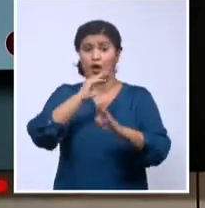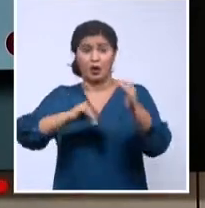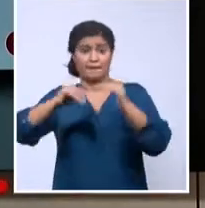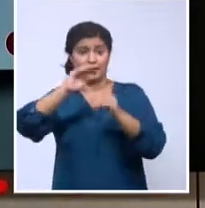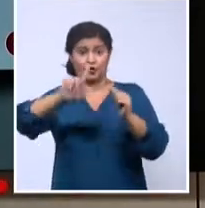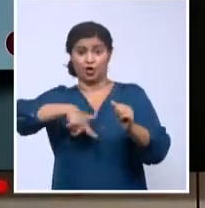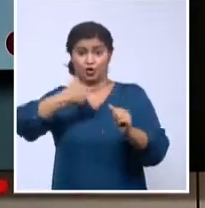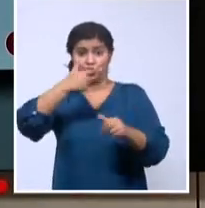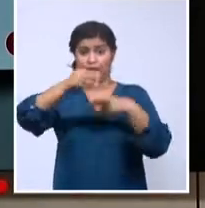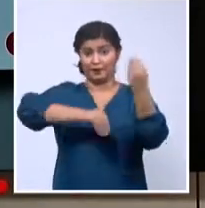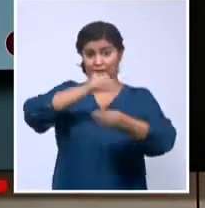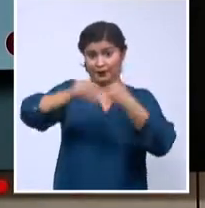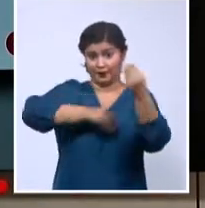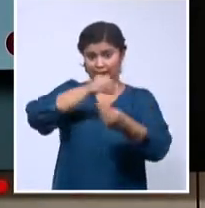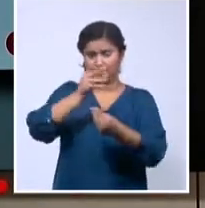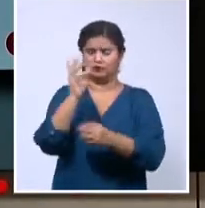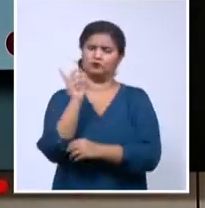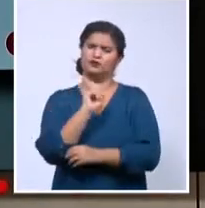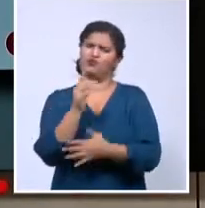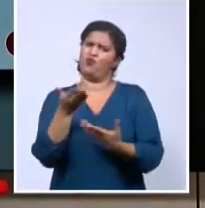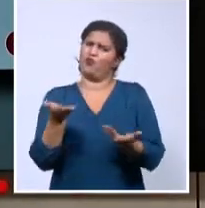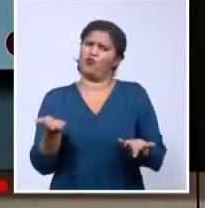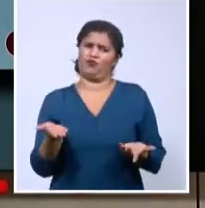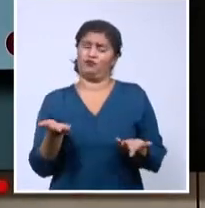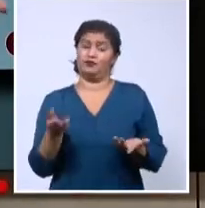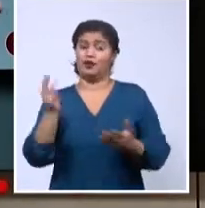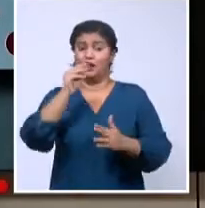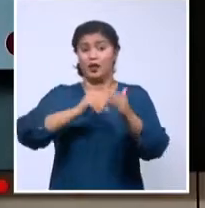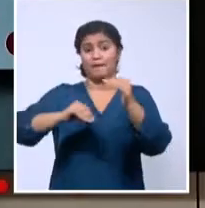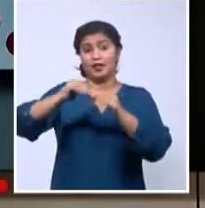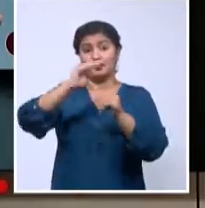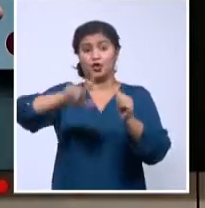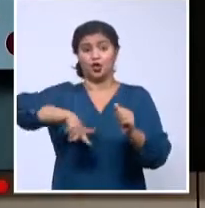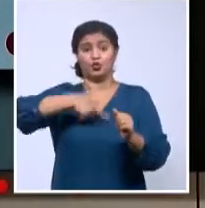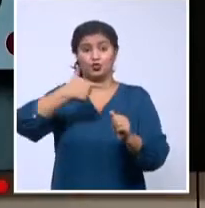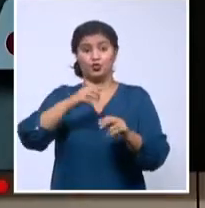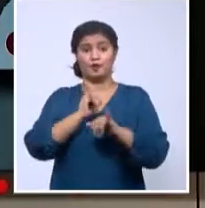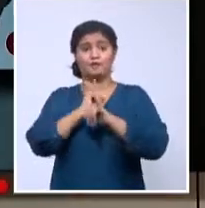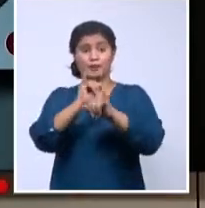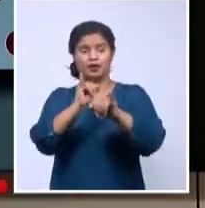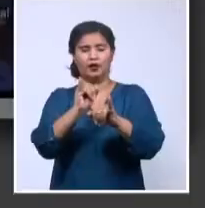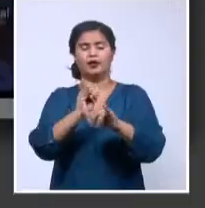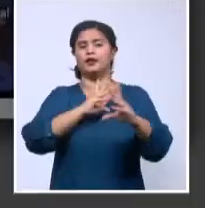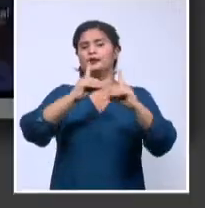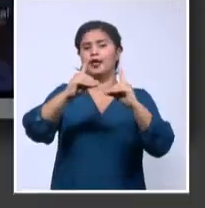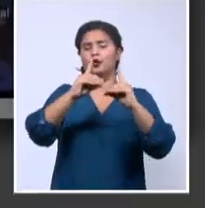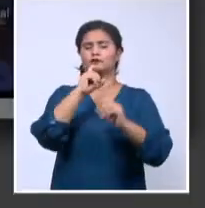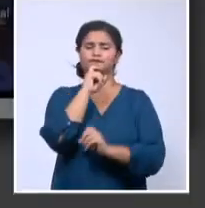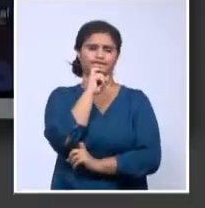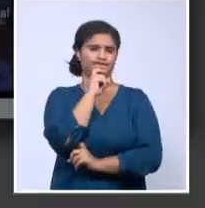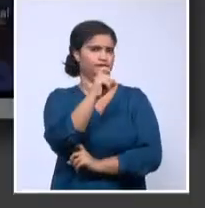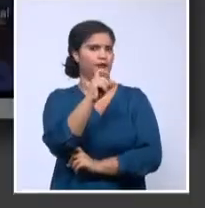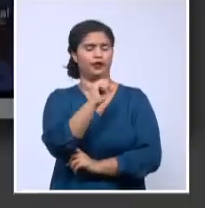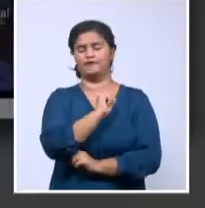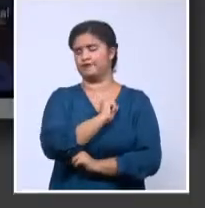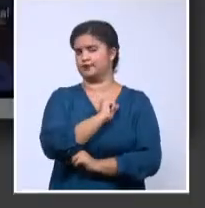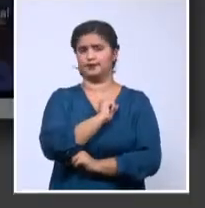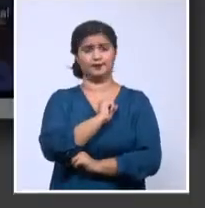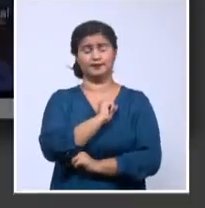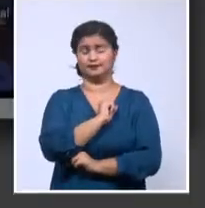ahora, viendo unos y otros? El Ministerio de Cultura ha dicho que no va a dialogar. ¿Ha cambiado los